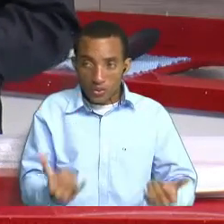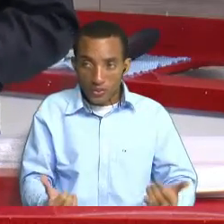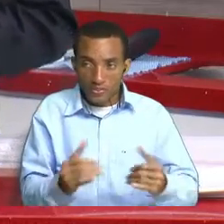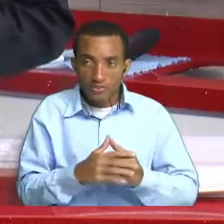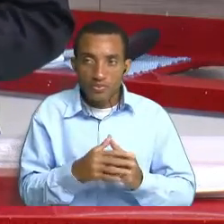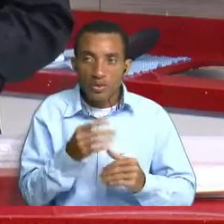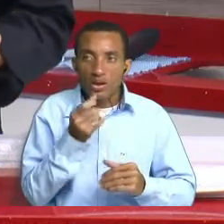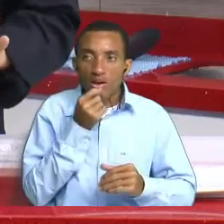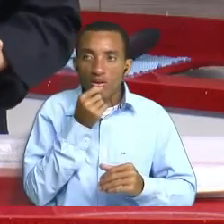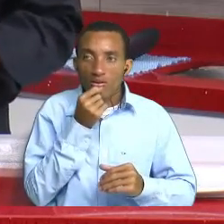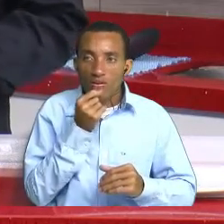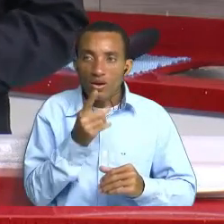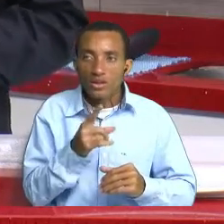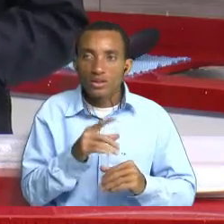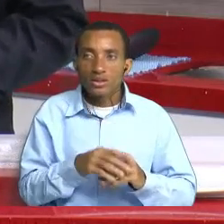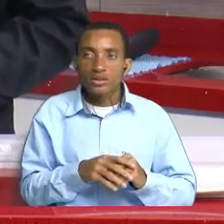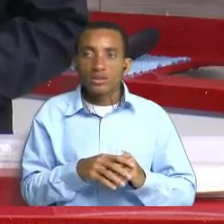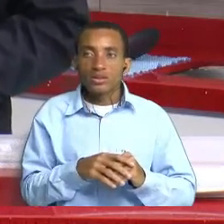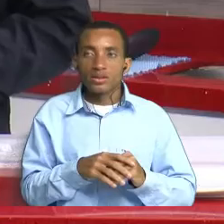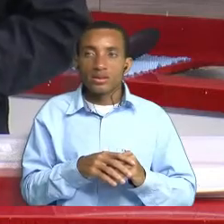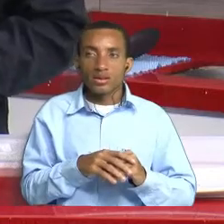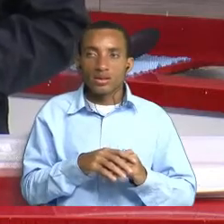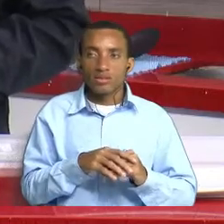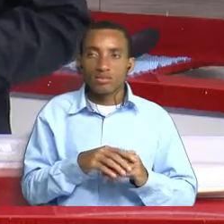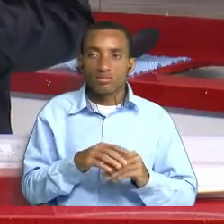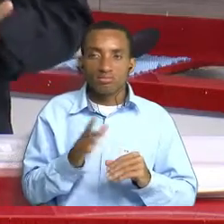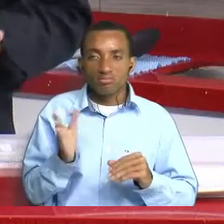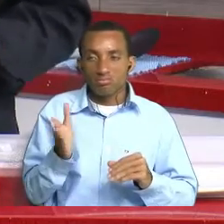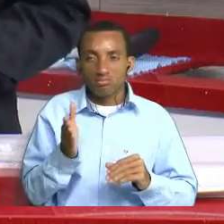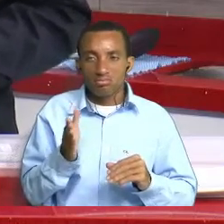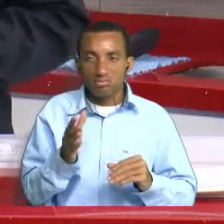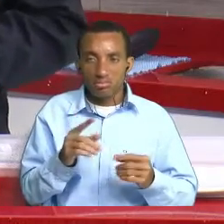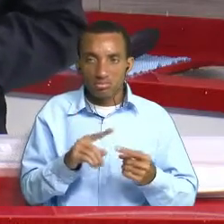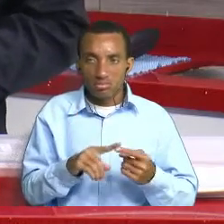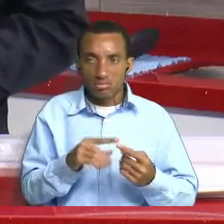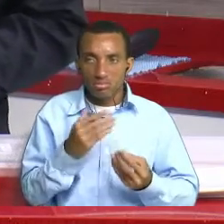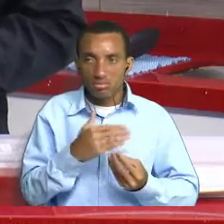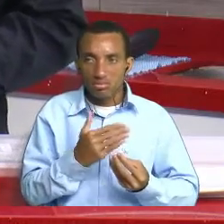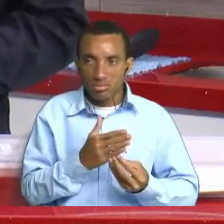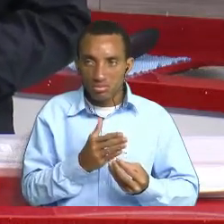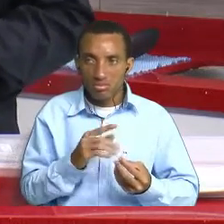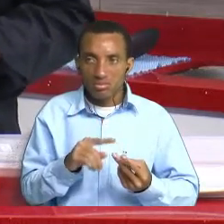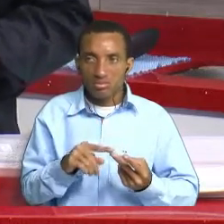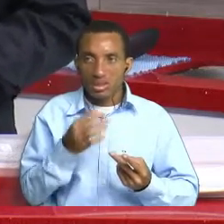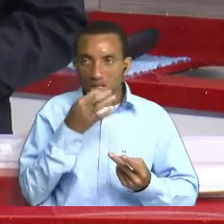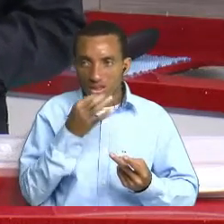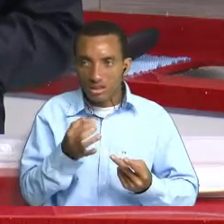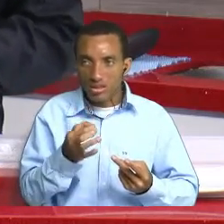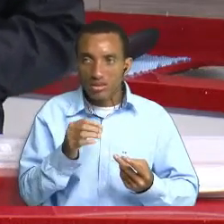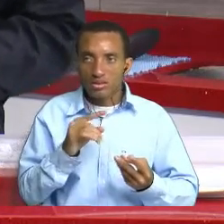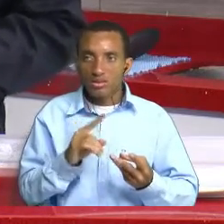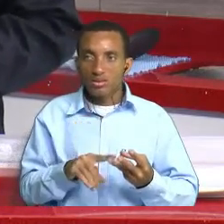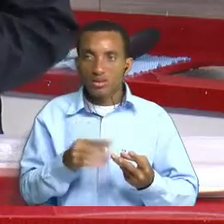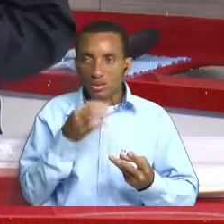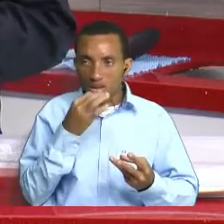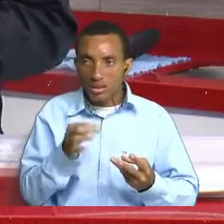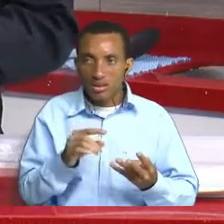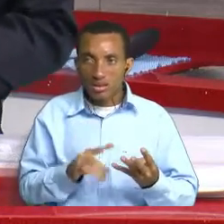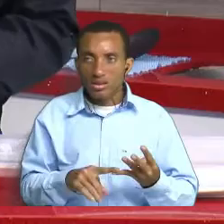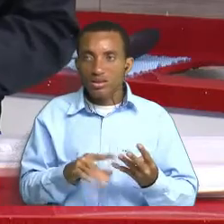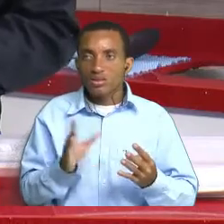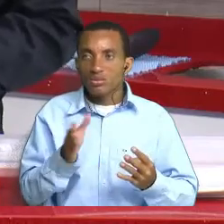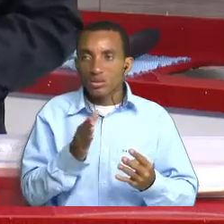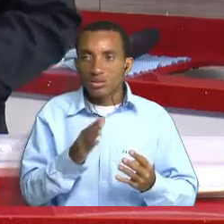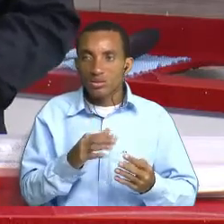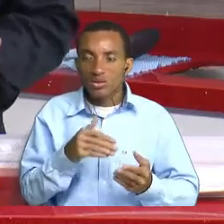súper súper fácil esta receta trae tomates queso queso parmesano y el aceite balsámico es